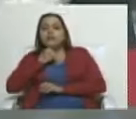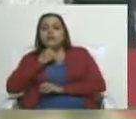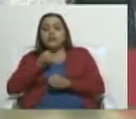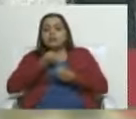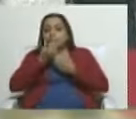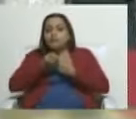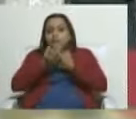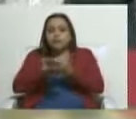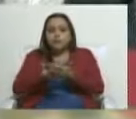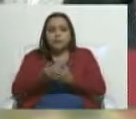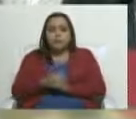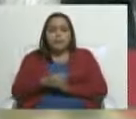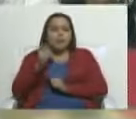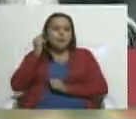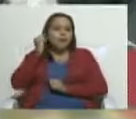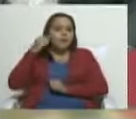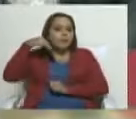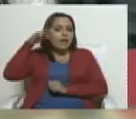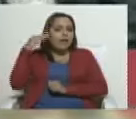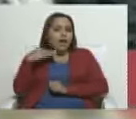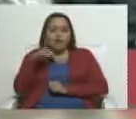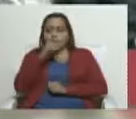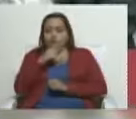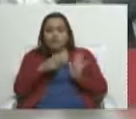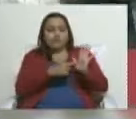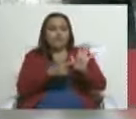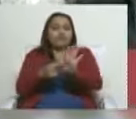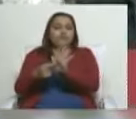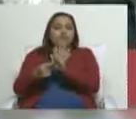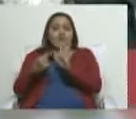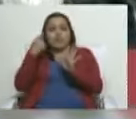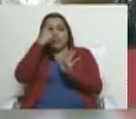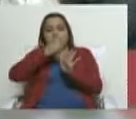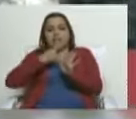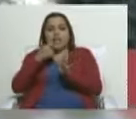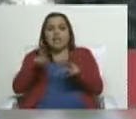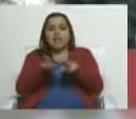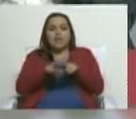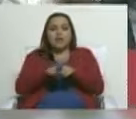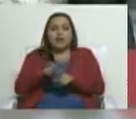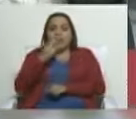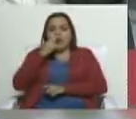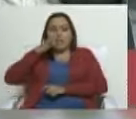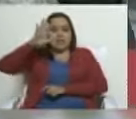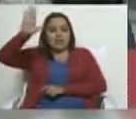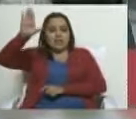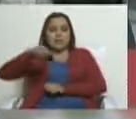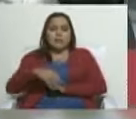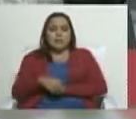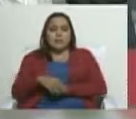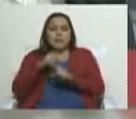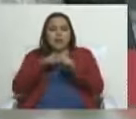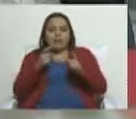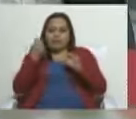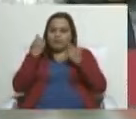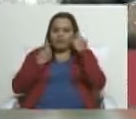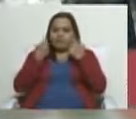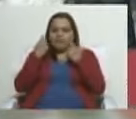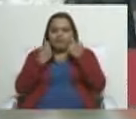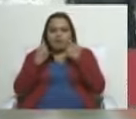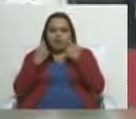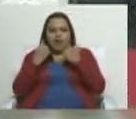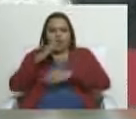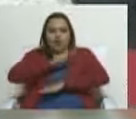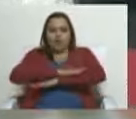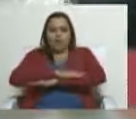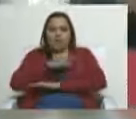discurso. María Corina no se muestra como se mostraba Hitler o Mussolini, pero su actitud, su desenvolvimiento